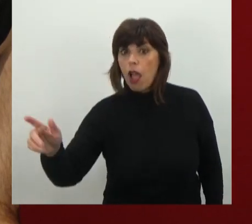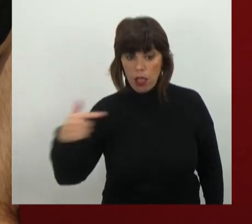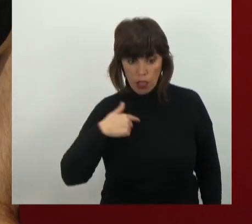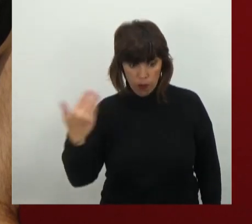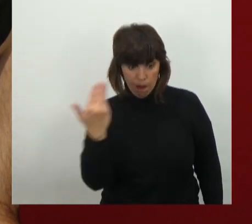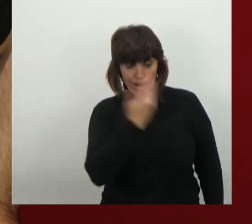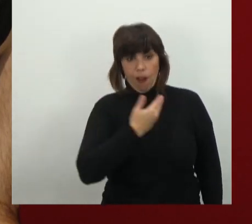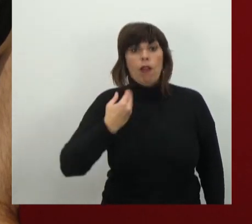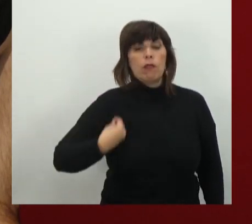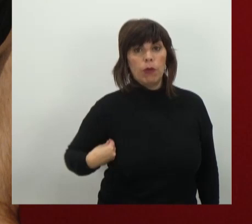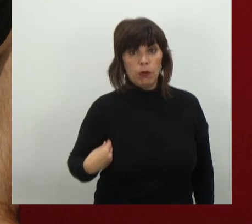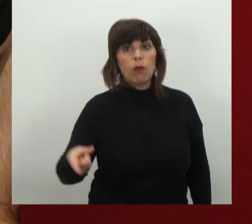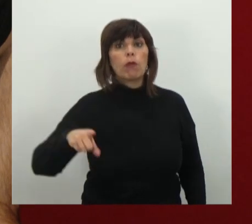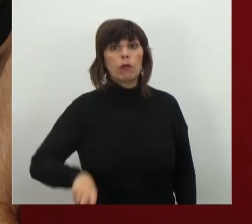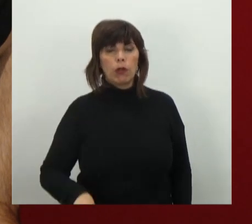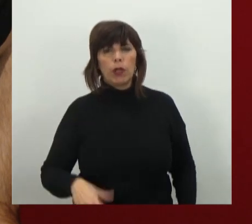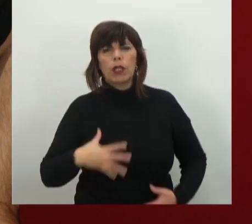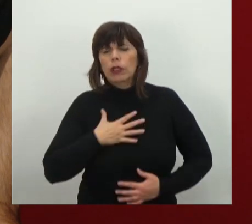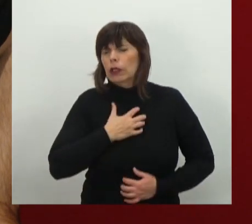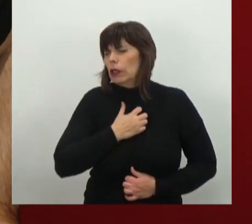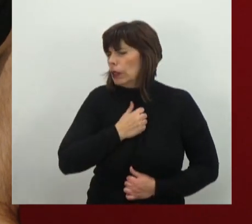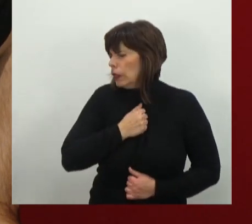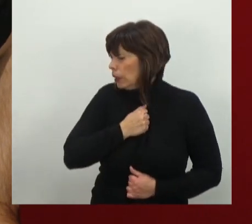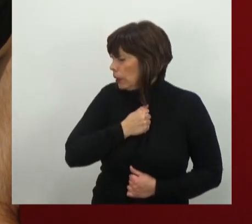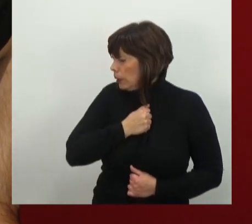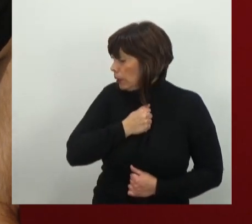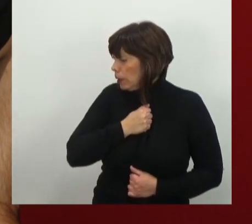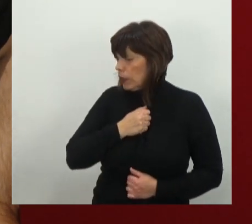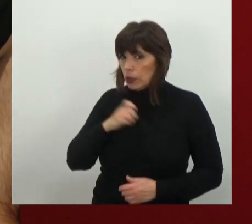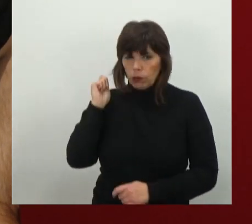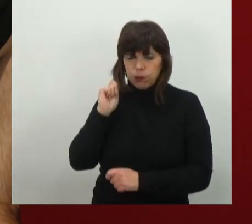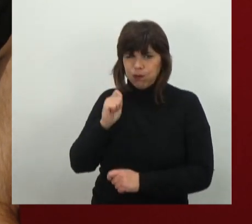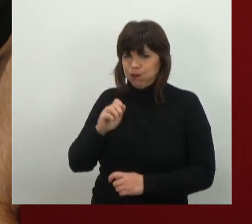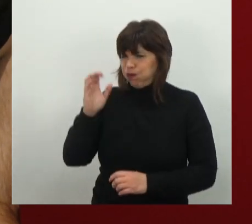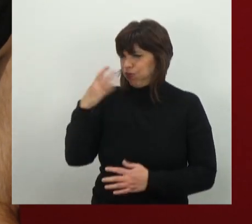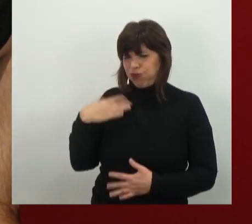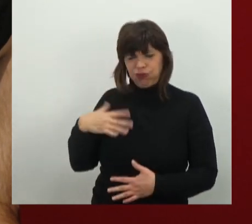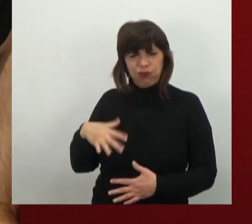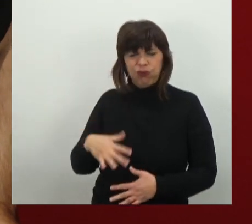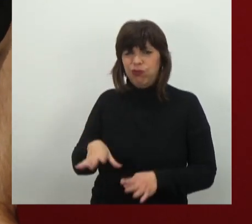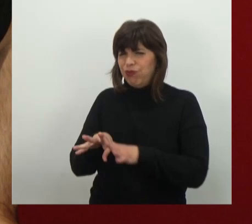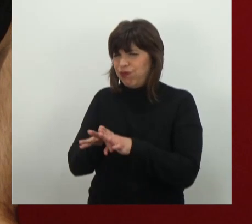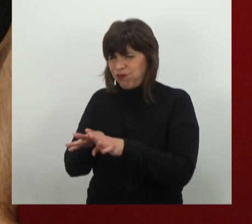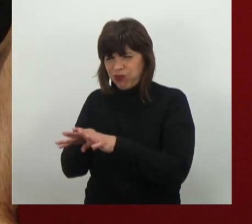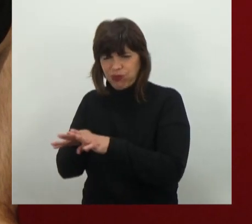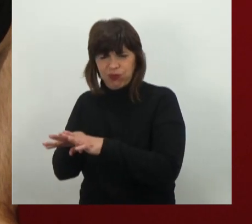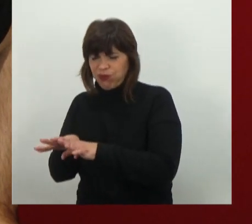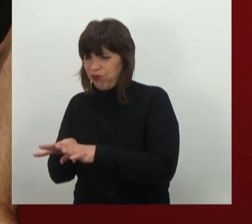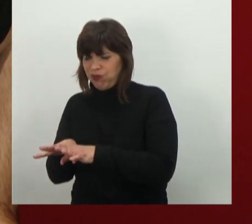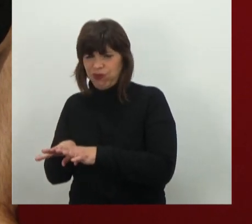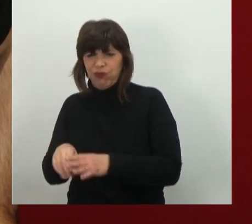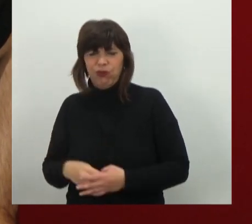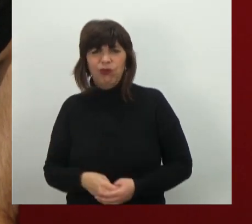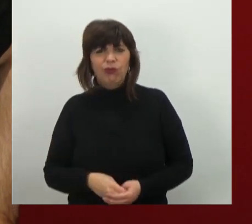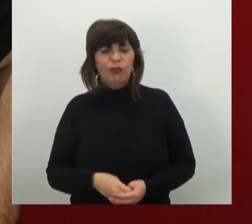El agobio juzga y acusa a otros. Y uno no se da cuenta que el problema